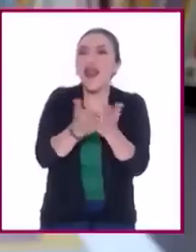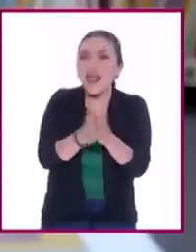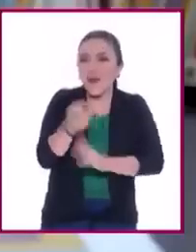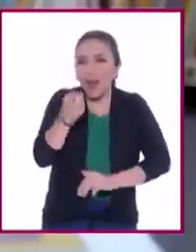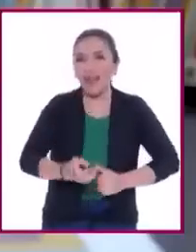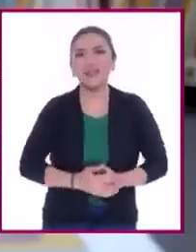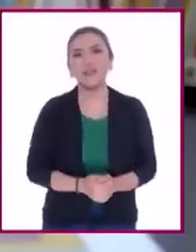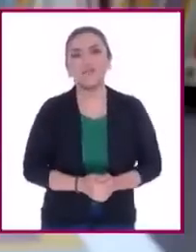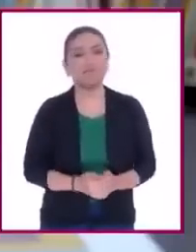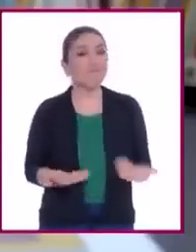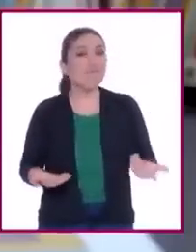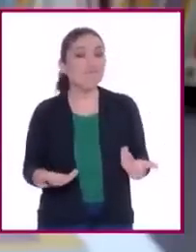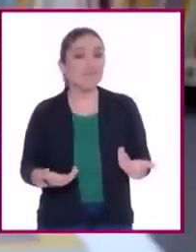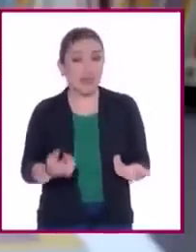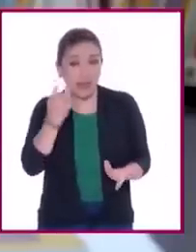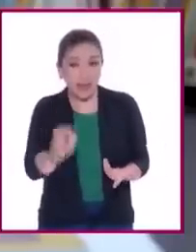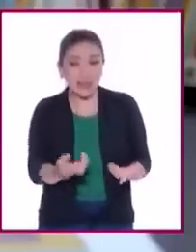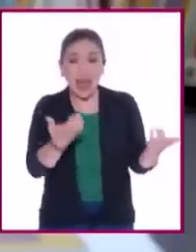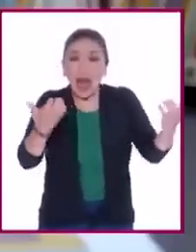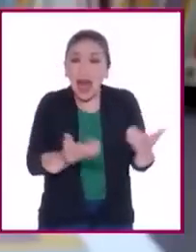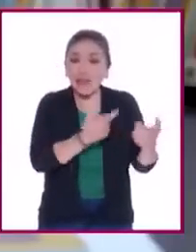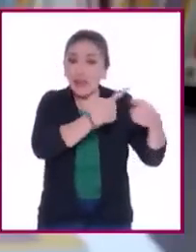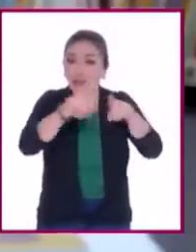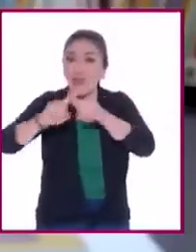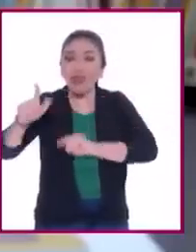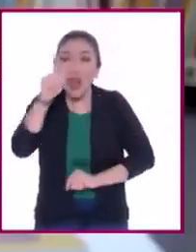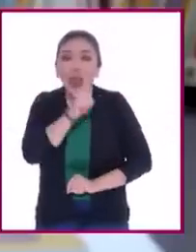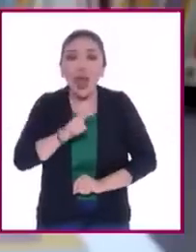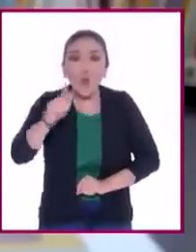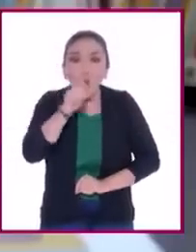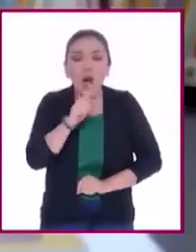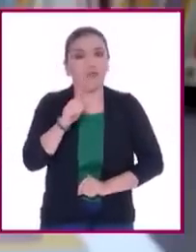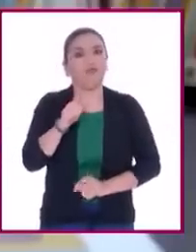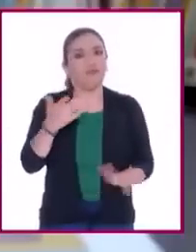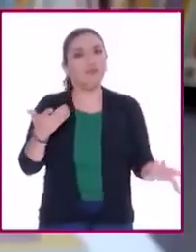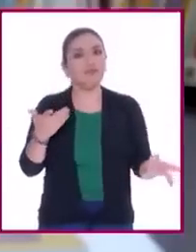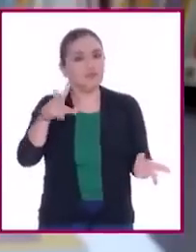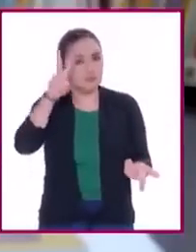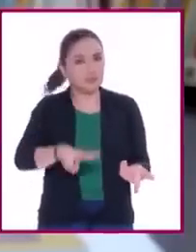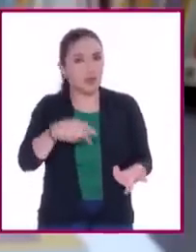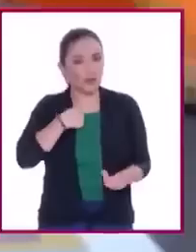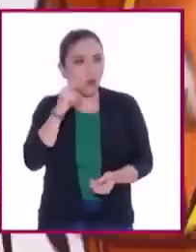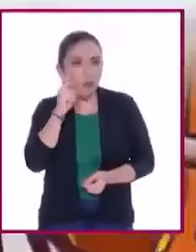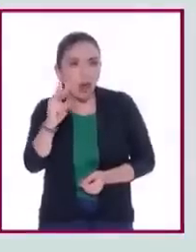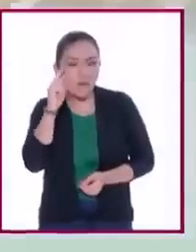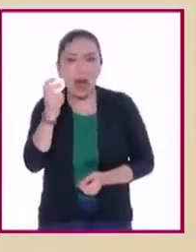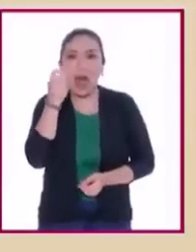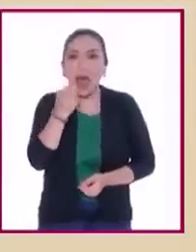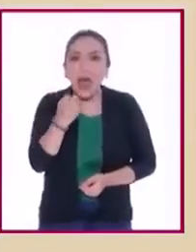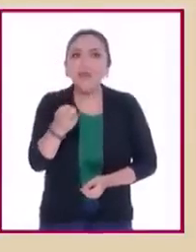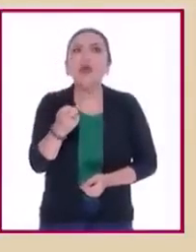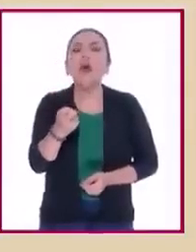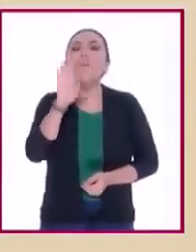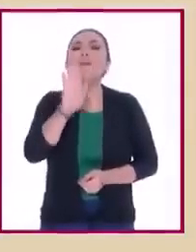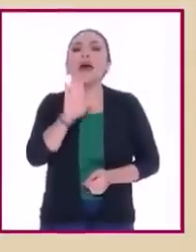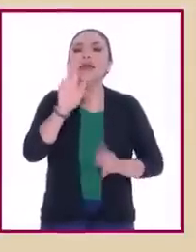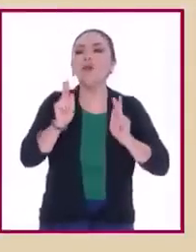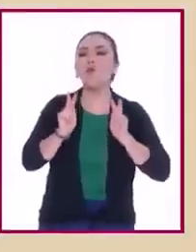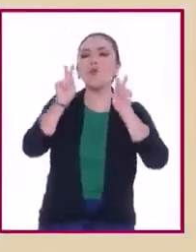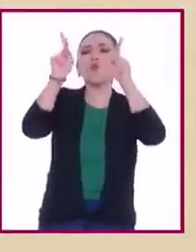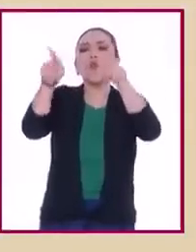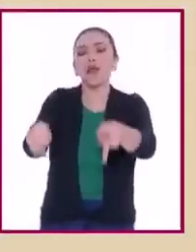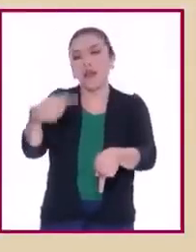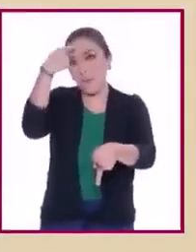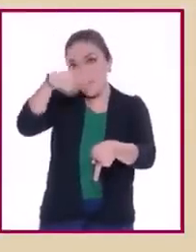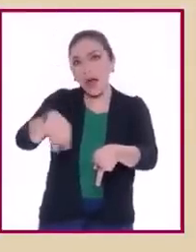entonces generar varios lenguajes visto que realmente es un